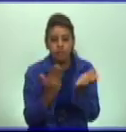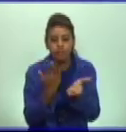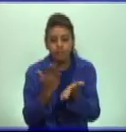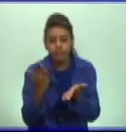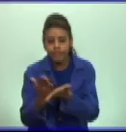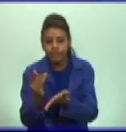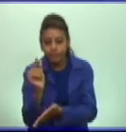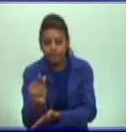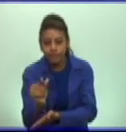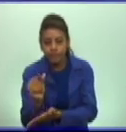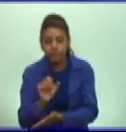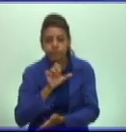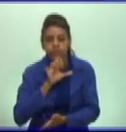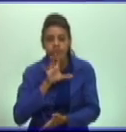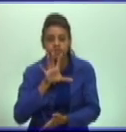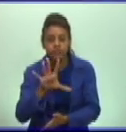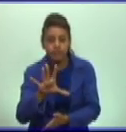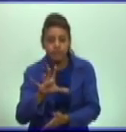estudiantes, gritando viva.